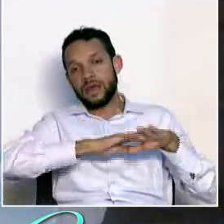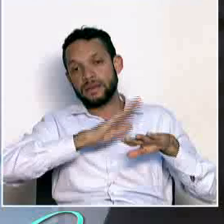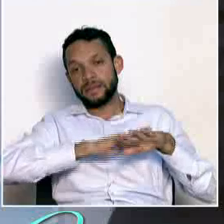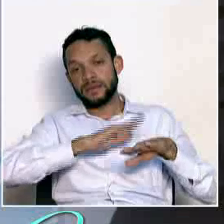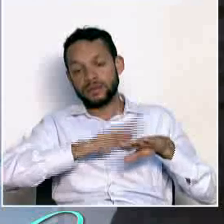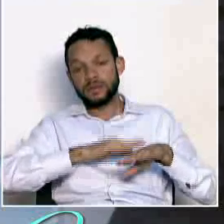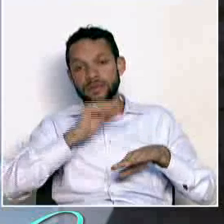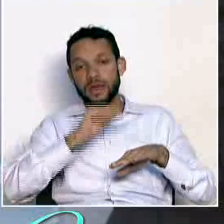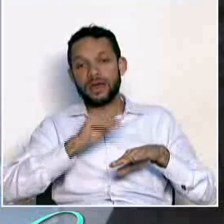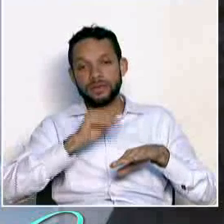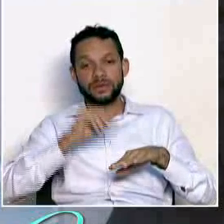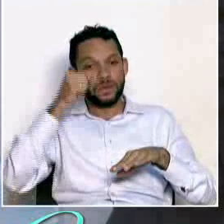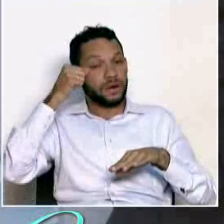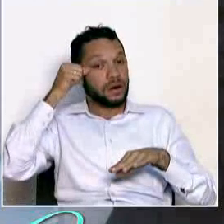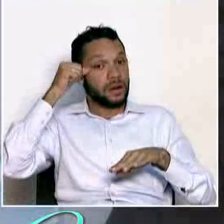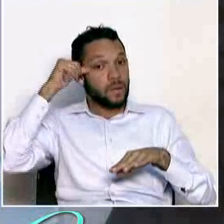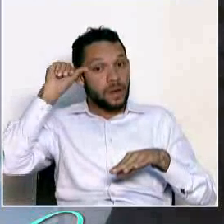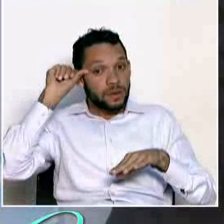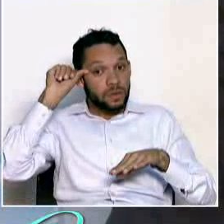Vamos a regresar